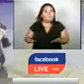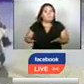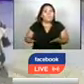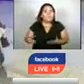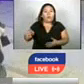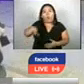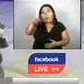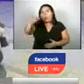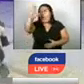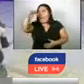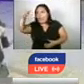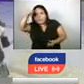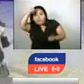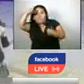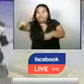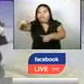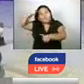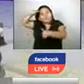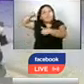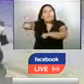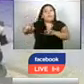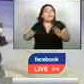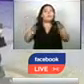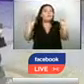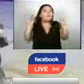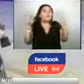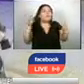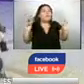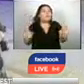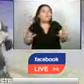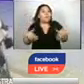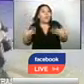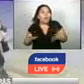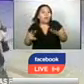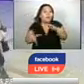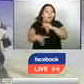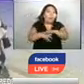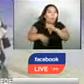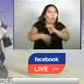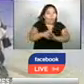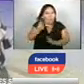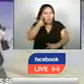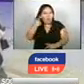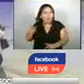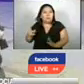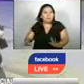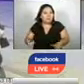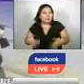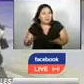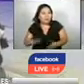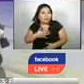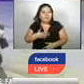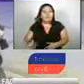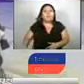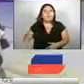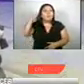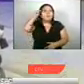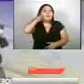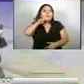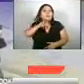internacional con relación al tema de la corrupción. Escuchemos qué fue lo que dijo el mandatario.